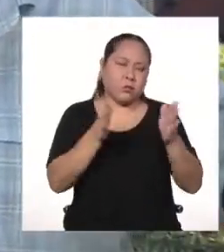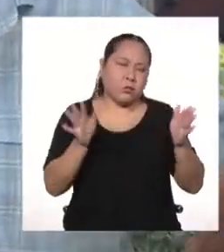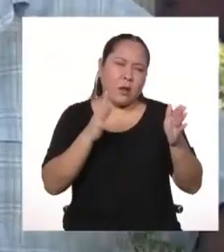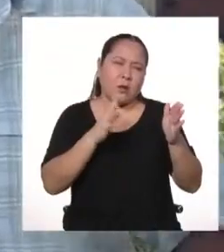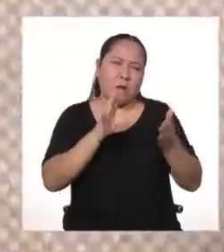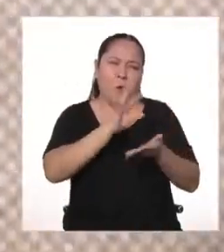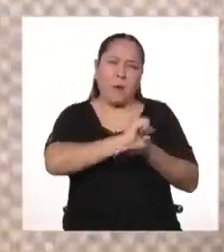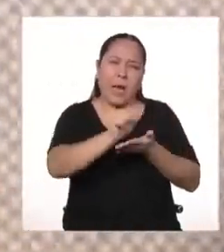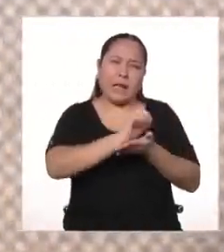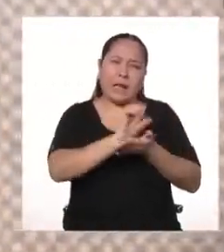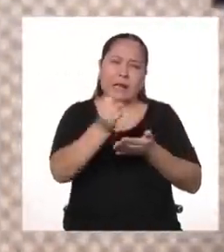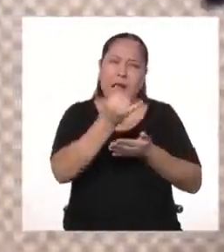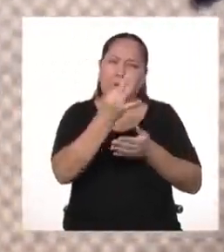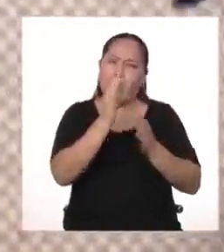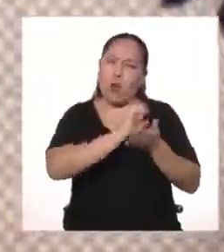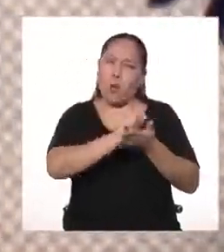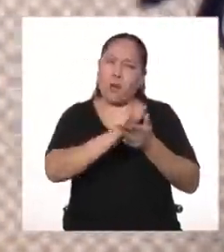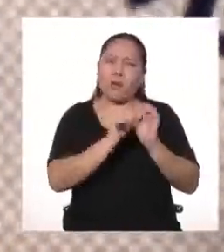pocos meses.